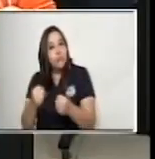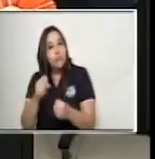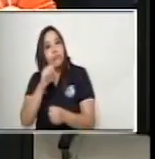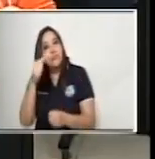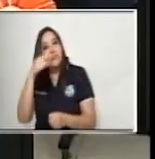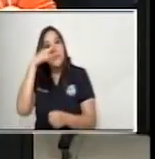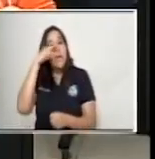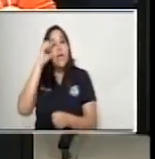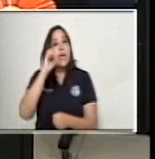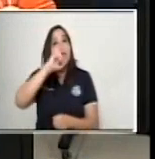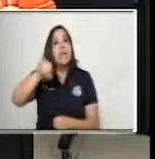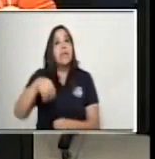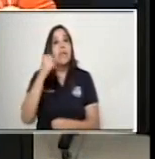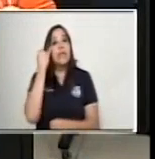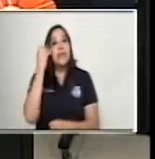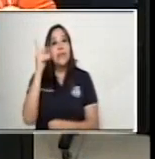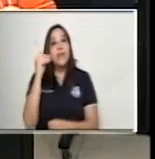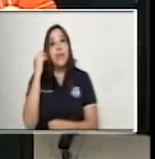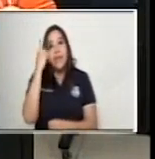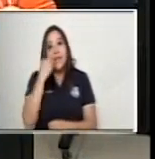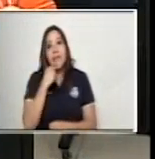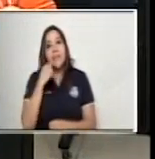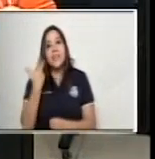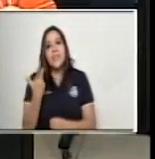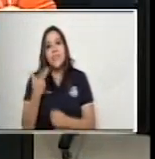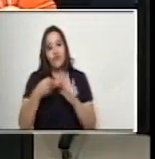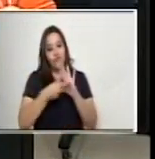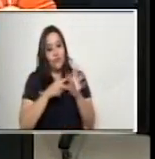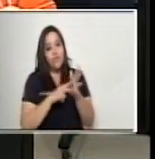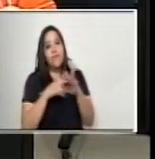bien la creación de lo que es energía.